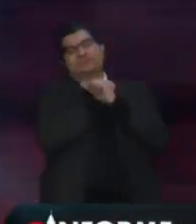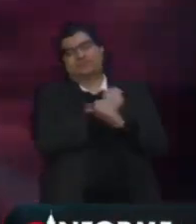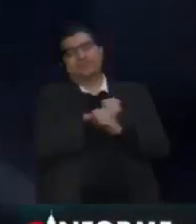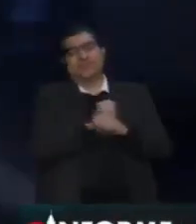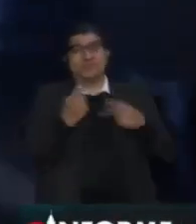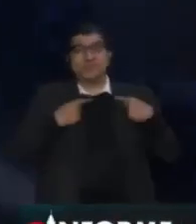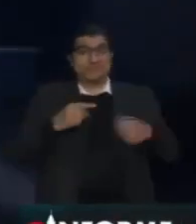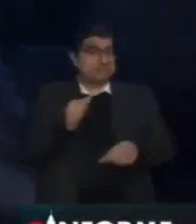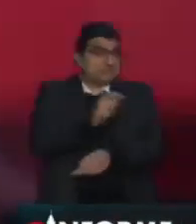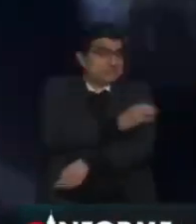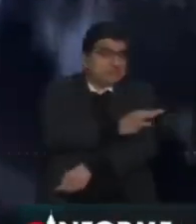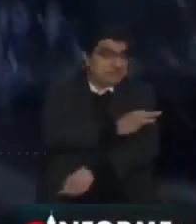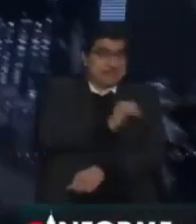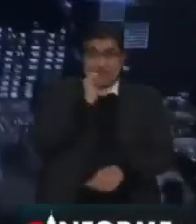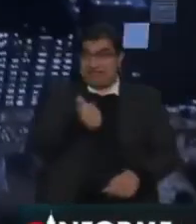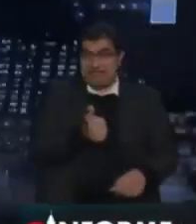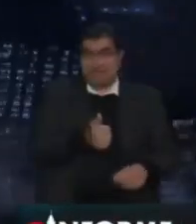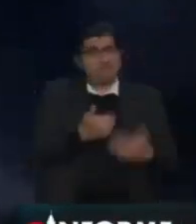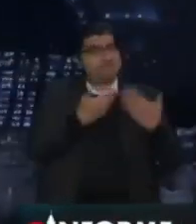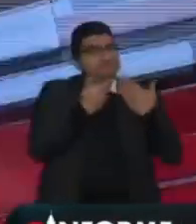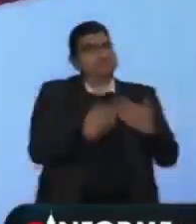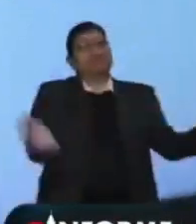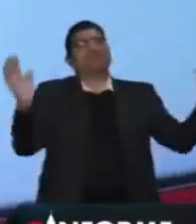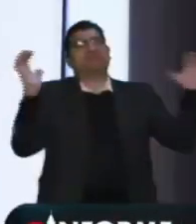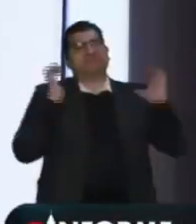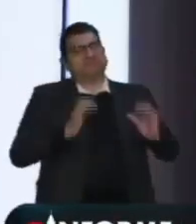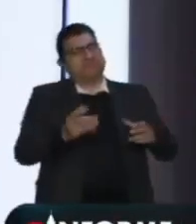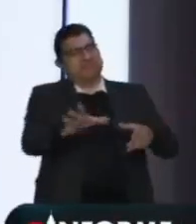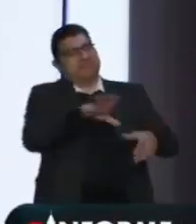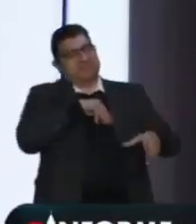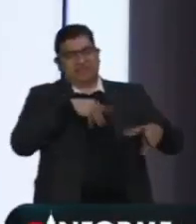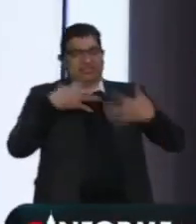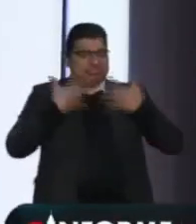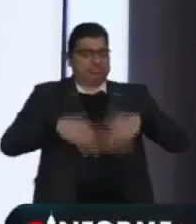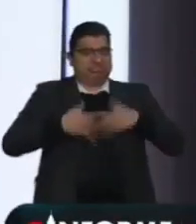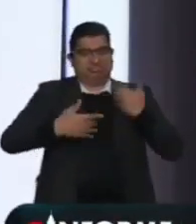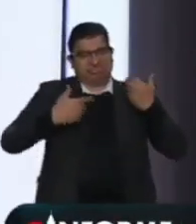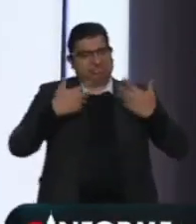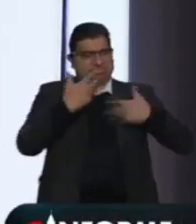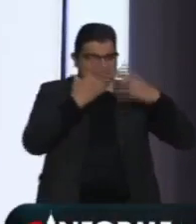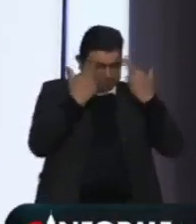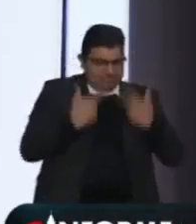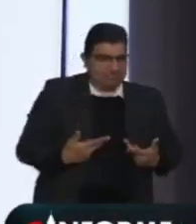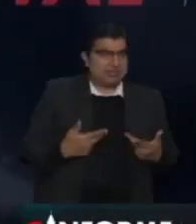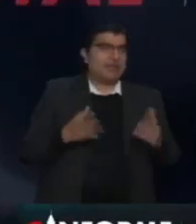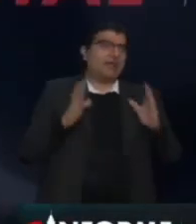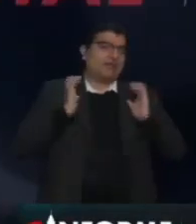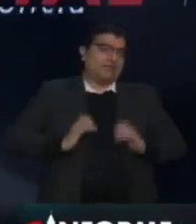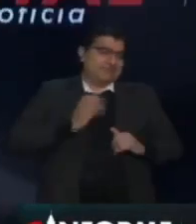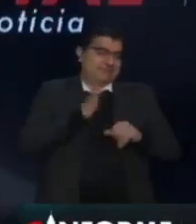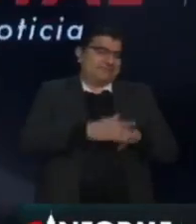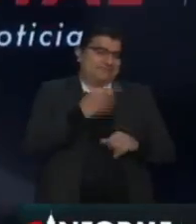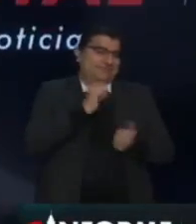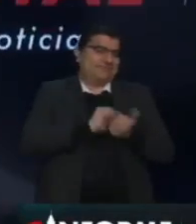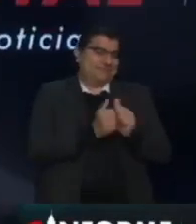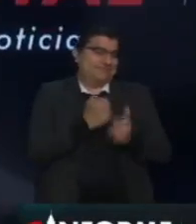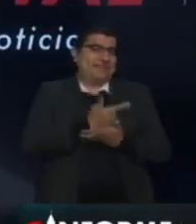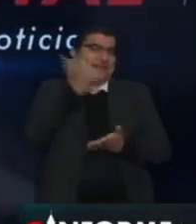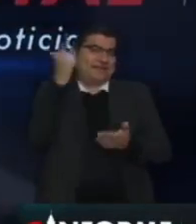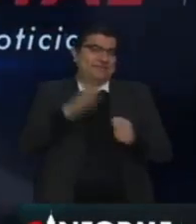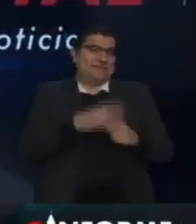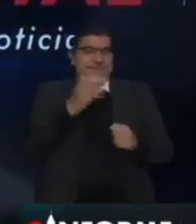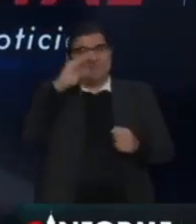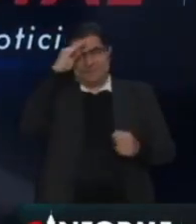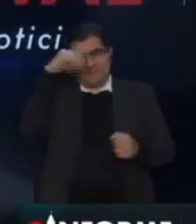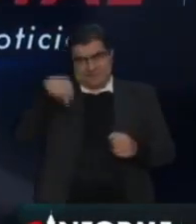no vacunada le da la cancha del Estadio Azteca para el virus para que haga lo que se le dé la gana. Y déjenme decirles, yo estoy pensando que